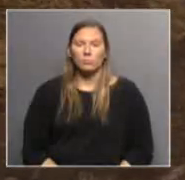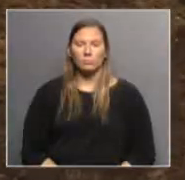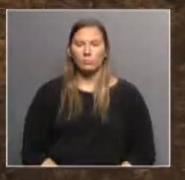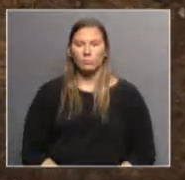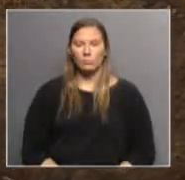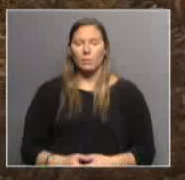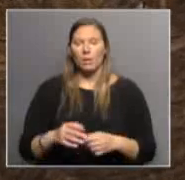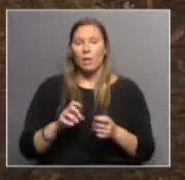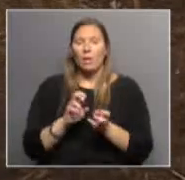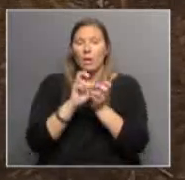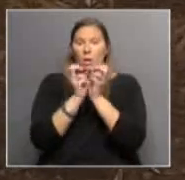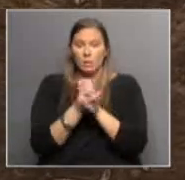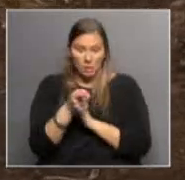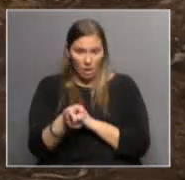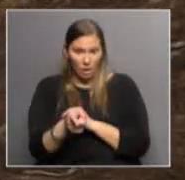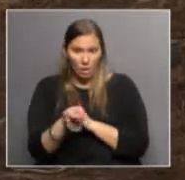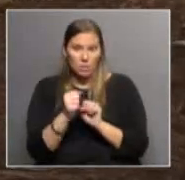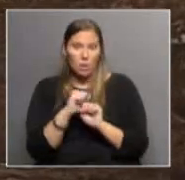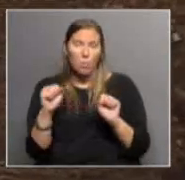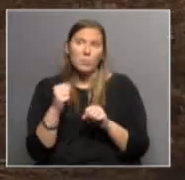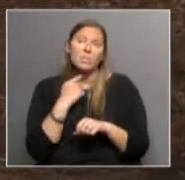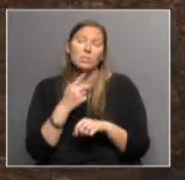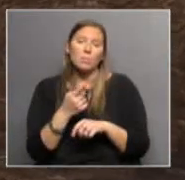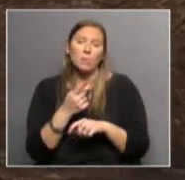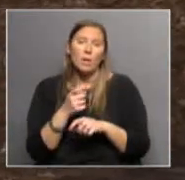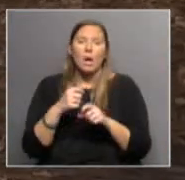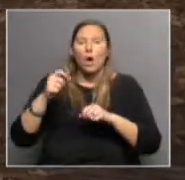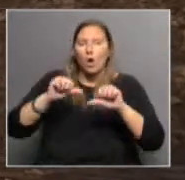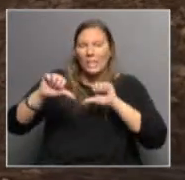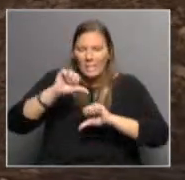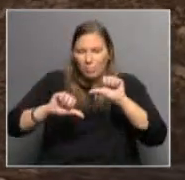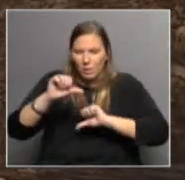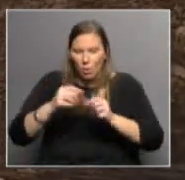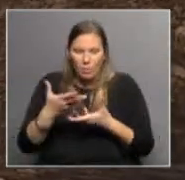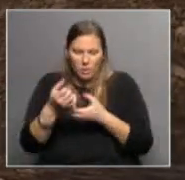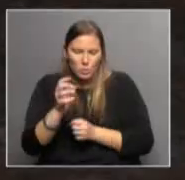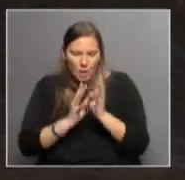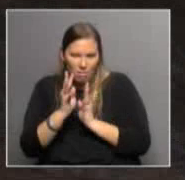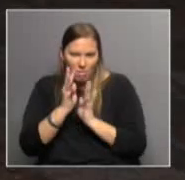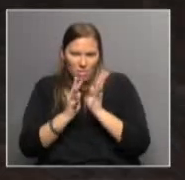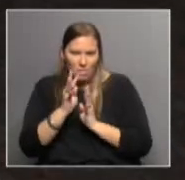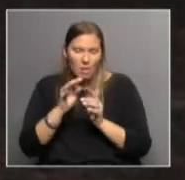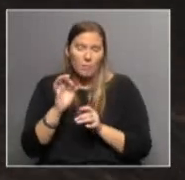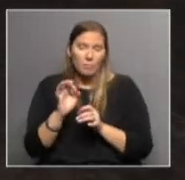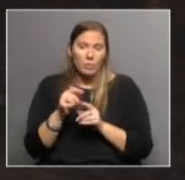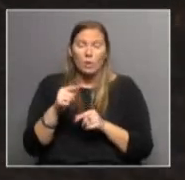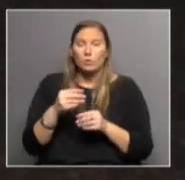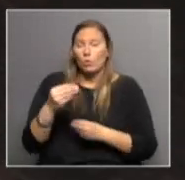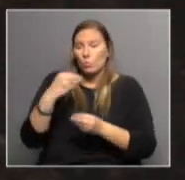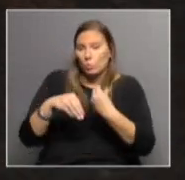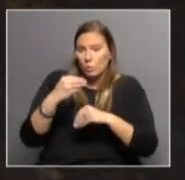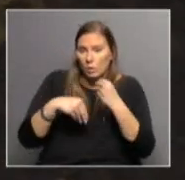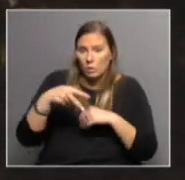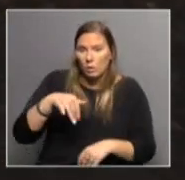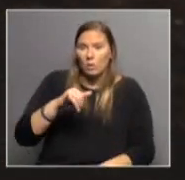El compost se puede usar como sustituyente de los fertilizantes químicos, como fuente de materia de nutrientes como